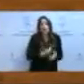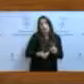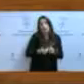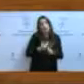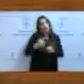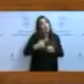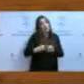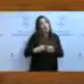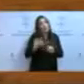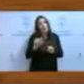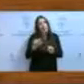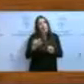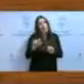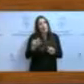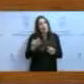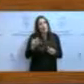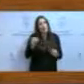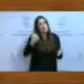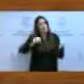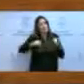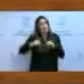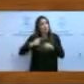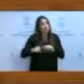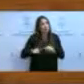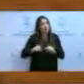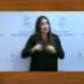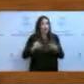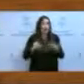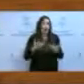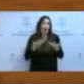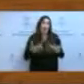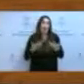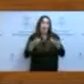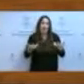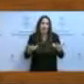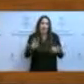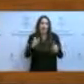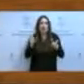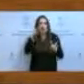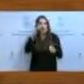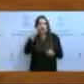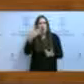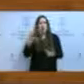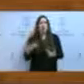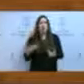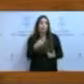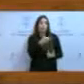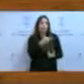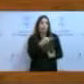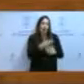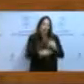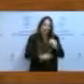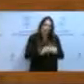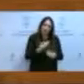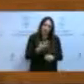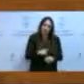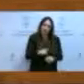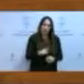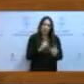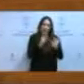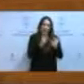mismo. Esta célebre frase es de Albert Einstein. Aplíqueselo, consejera. No siga haciendo lo